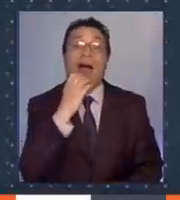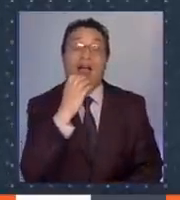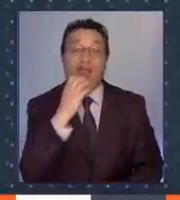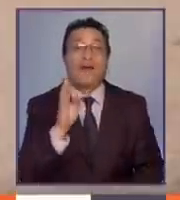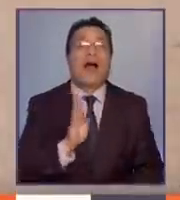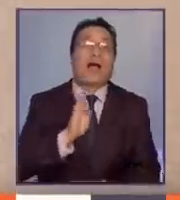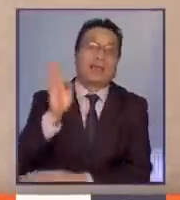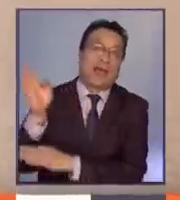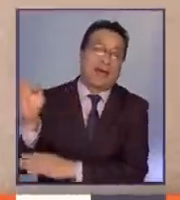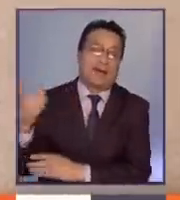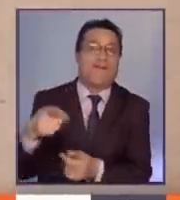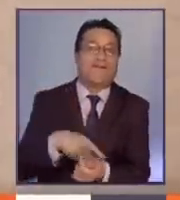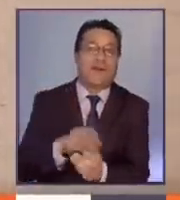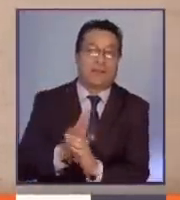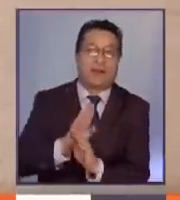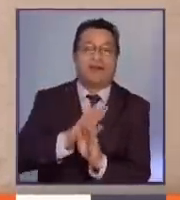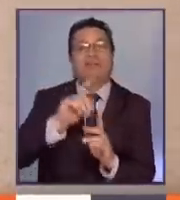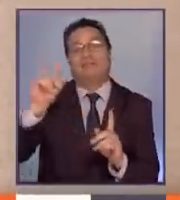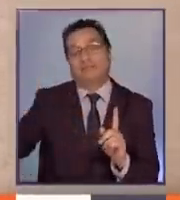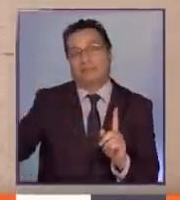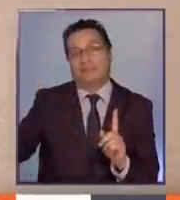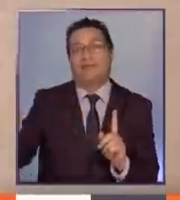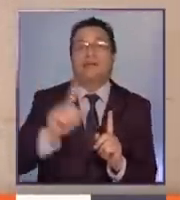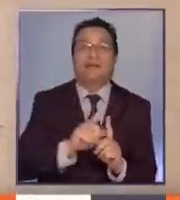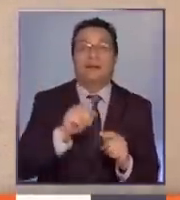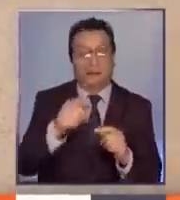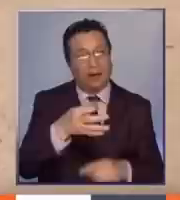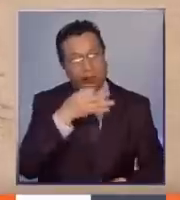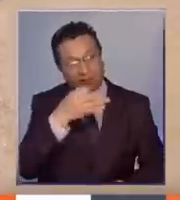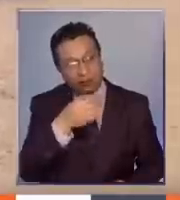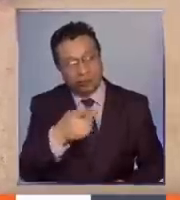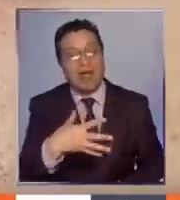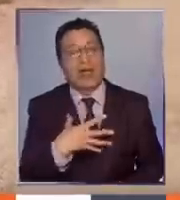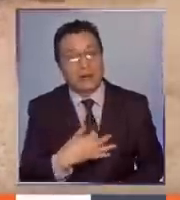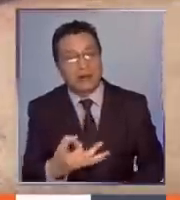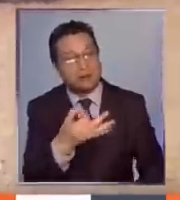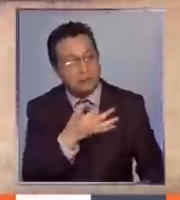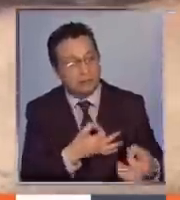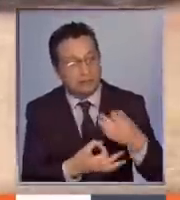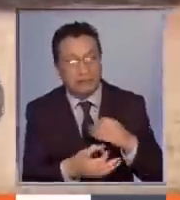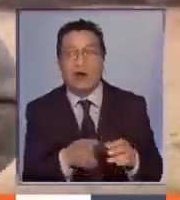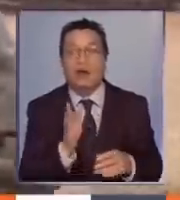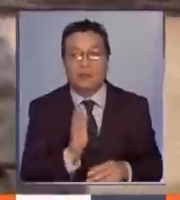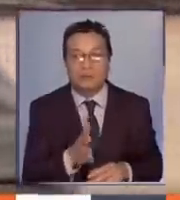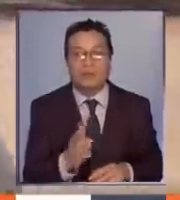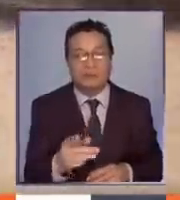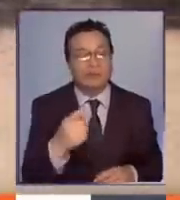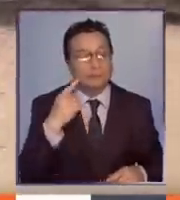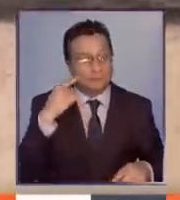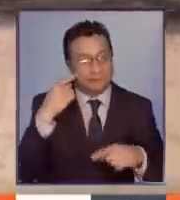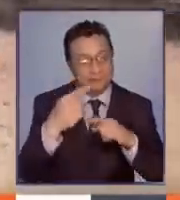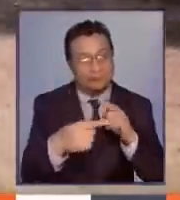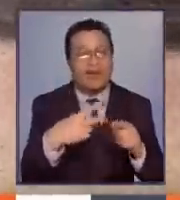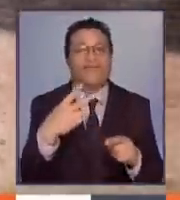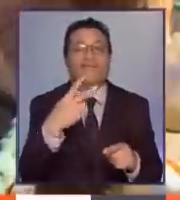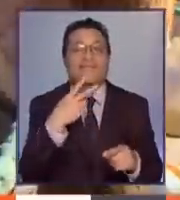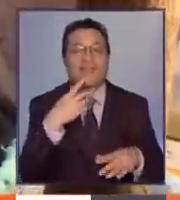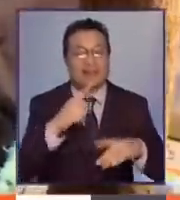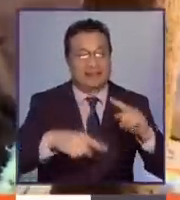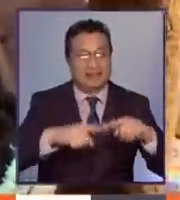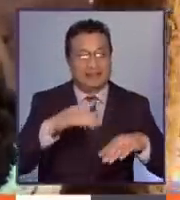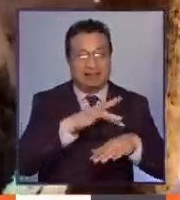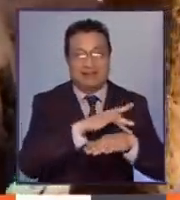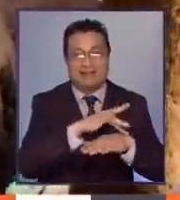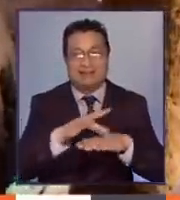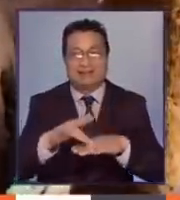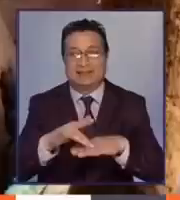parientes. Nos quedamos entonces con los relatos de los hijos que aseguran que seguirán el legado de vivir en el desierto y